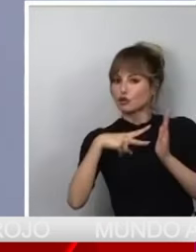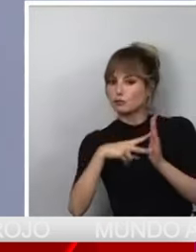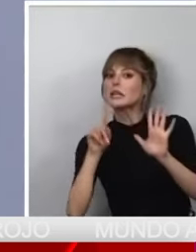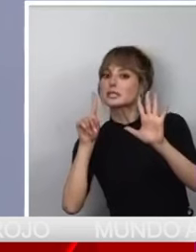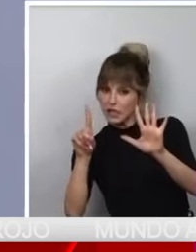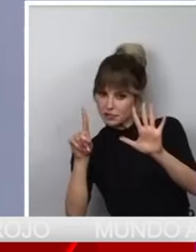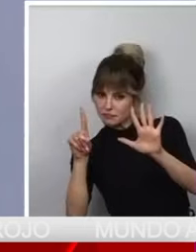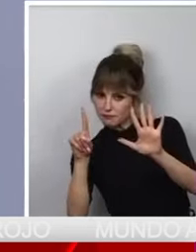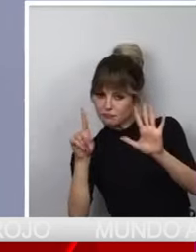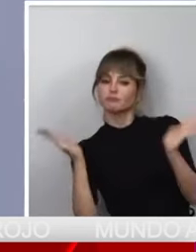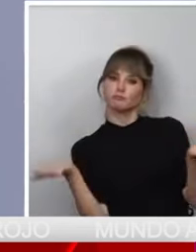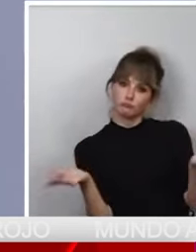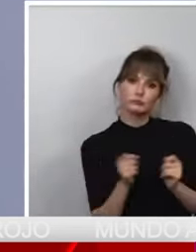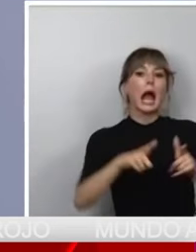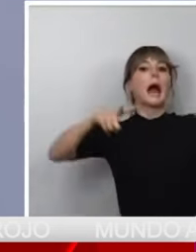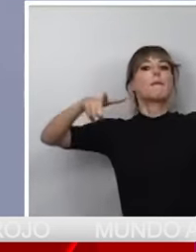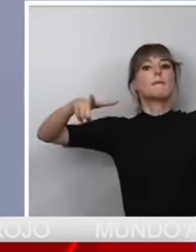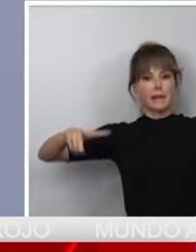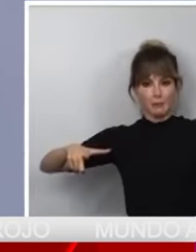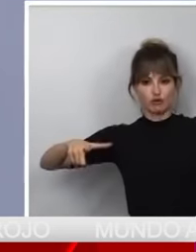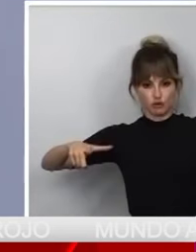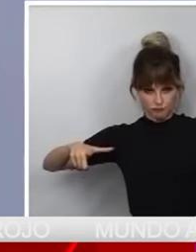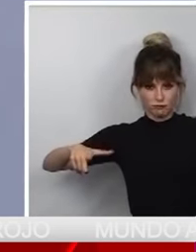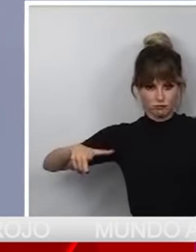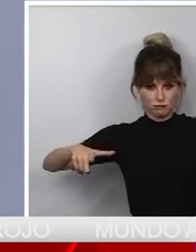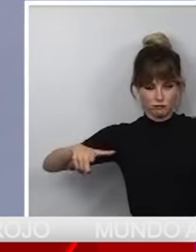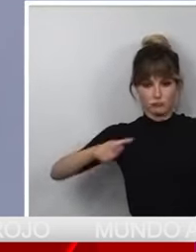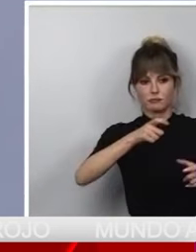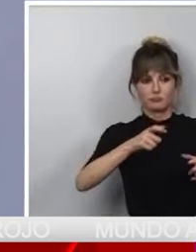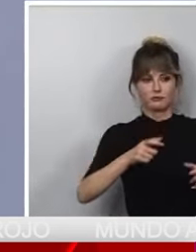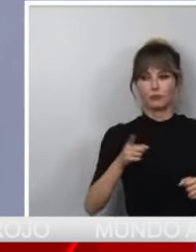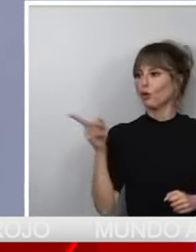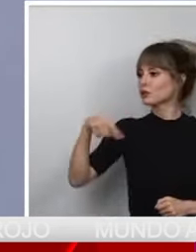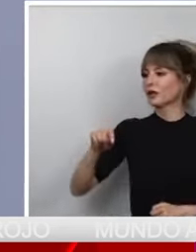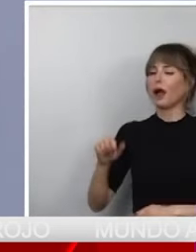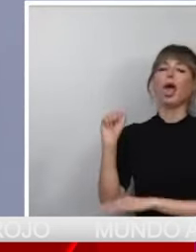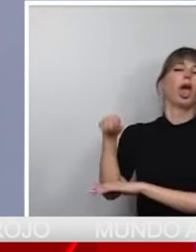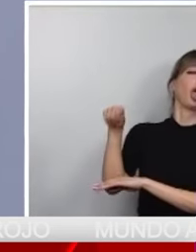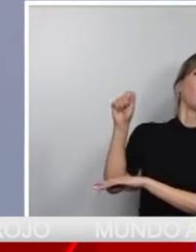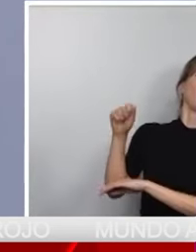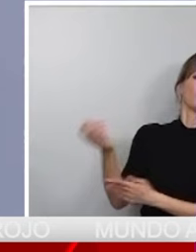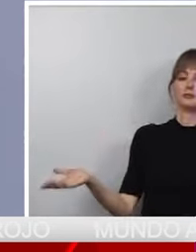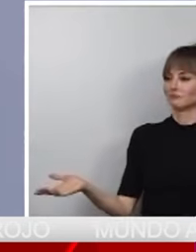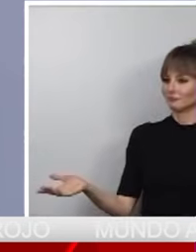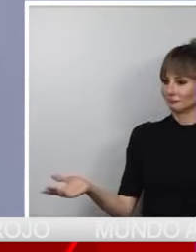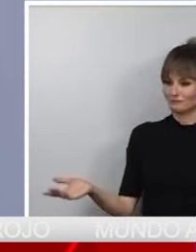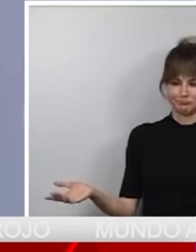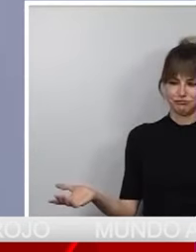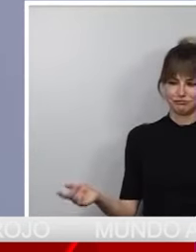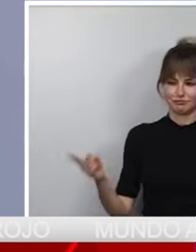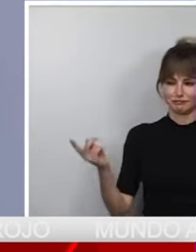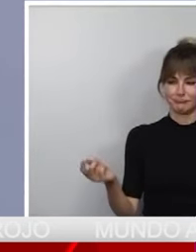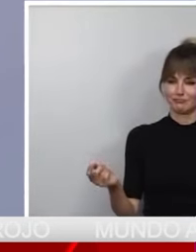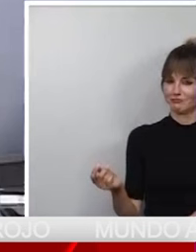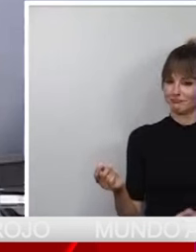inclusive. Por tanto, ampliamos los y las beneficiarios. Ya veo que sacuden ustedes la cabeza, por lo que deduzco que no muchos de los presentes